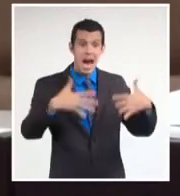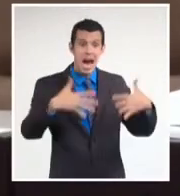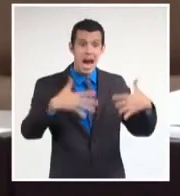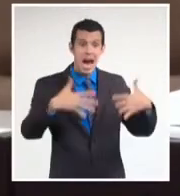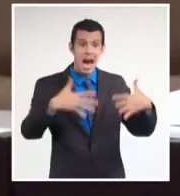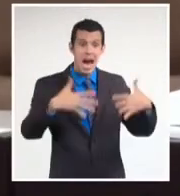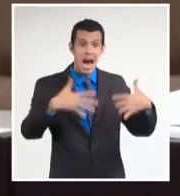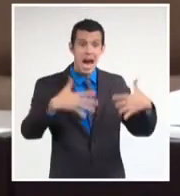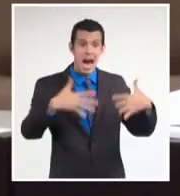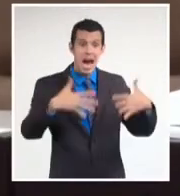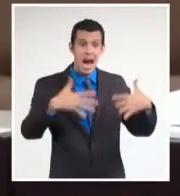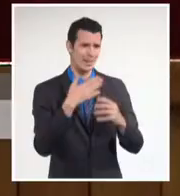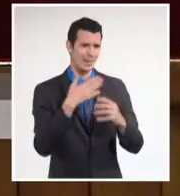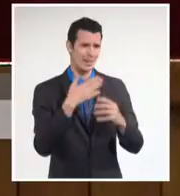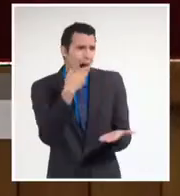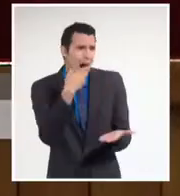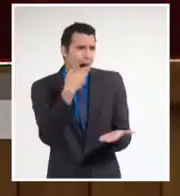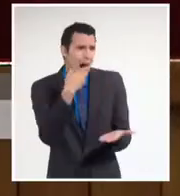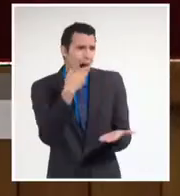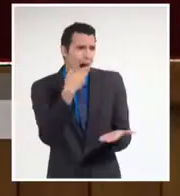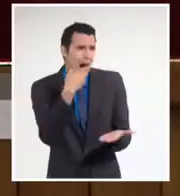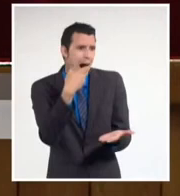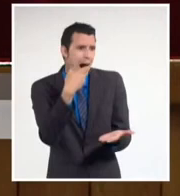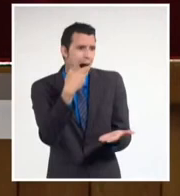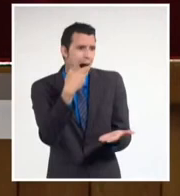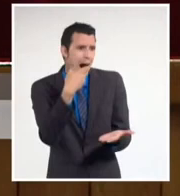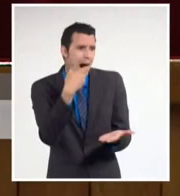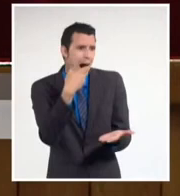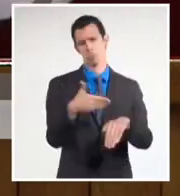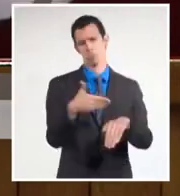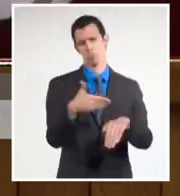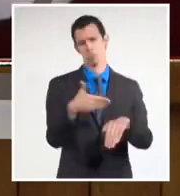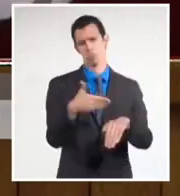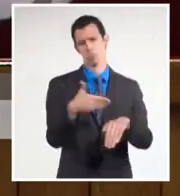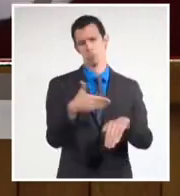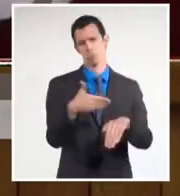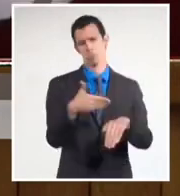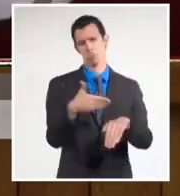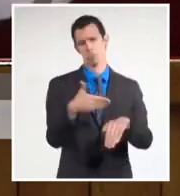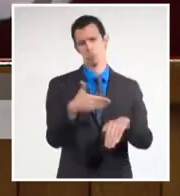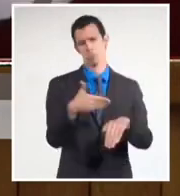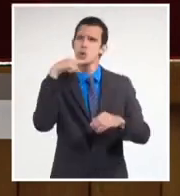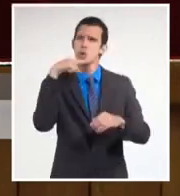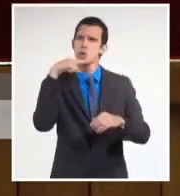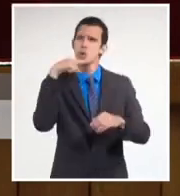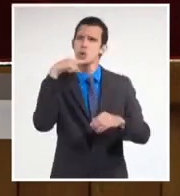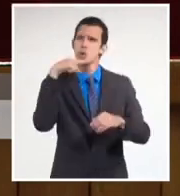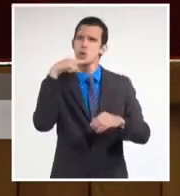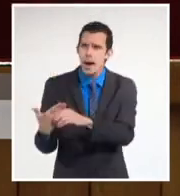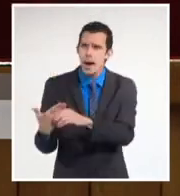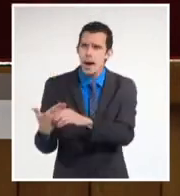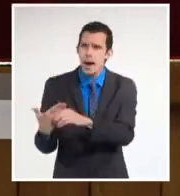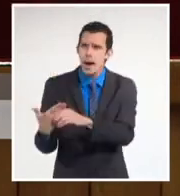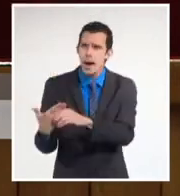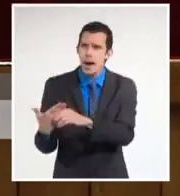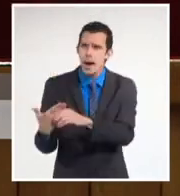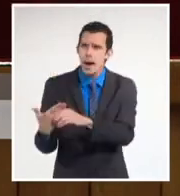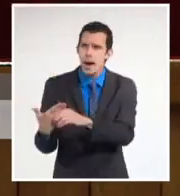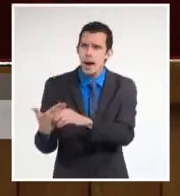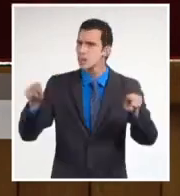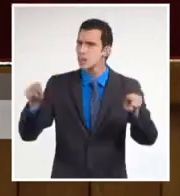vías. Él mismo tiene dos vías. Más importaciones. Vamos a llenar el país de productos importados. ¿Tenemos divisas para